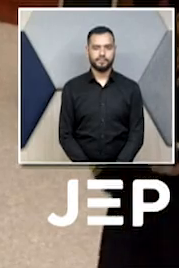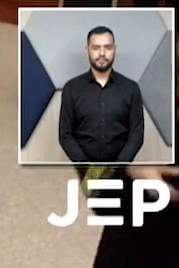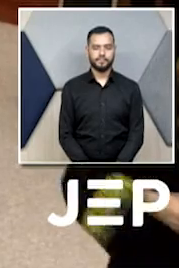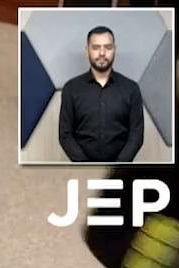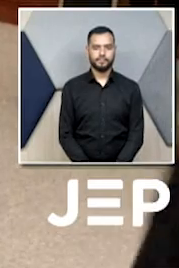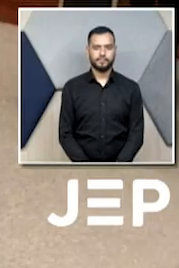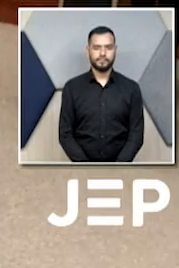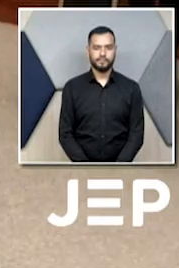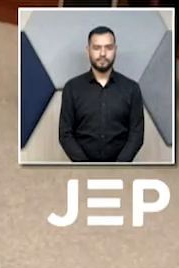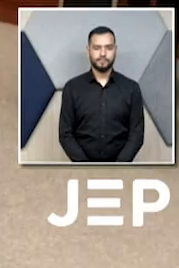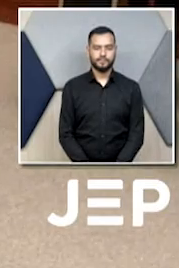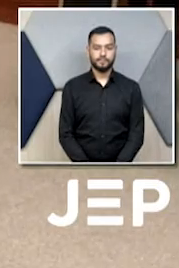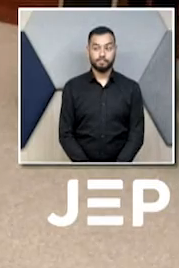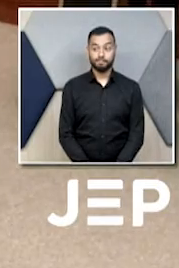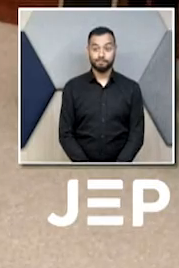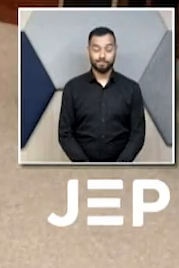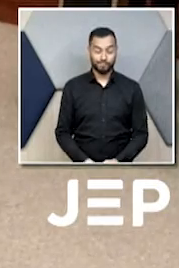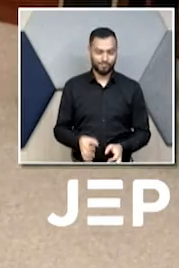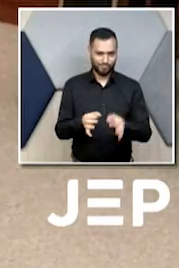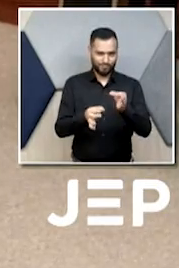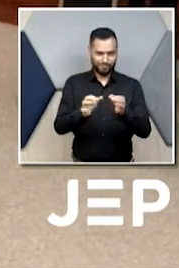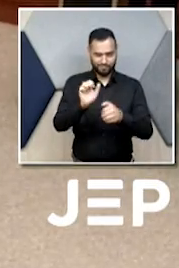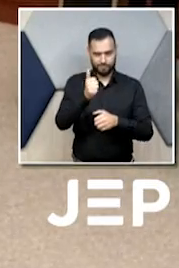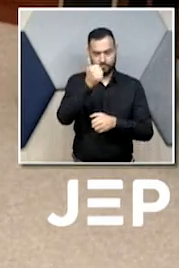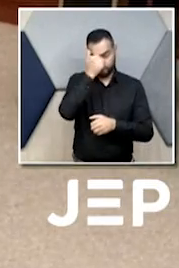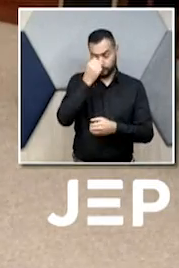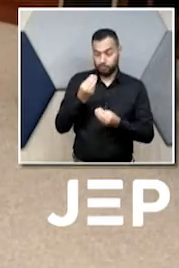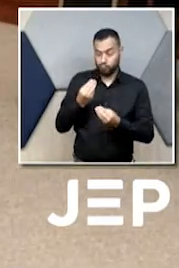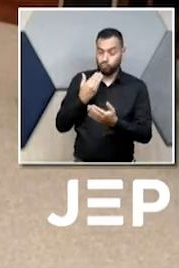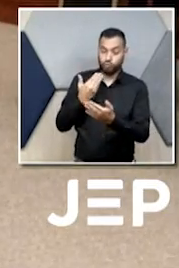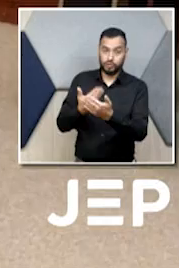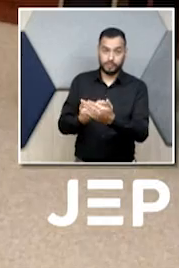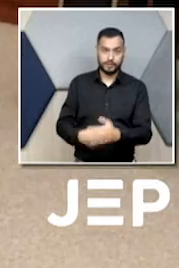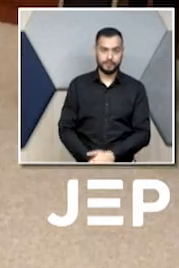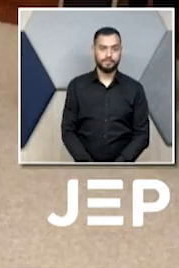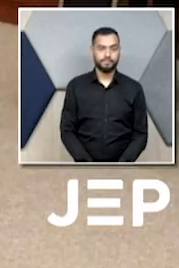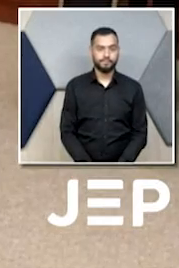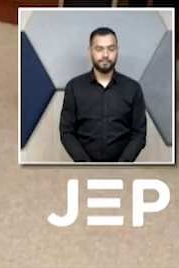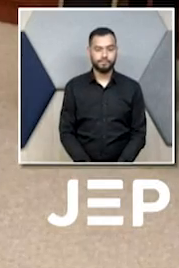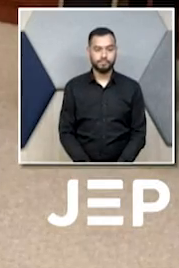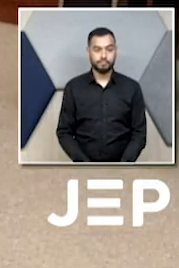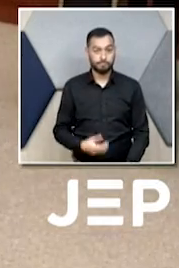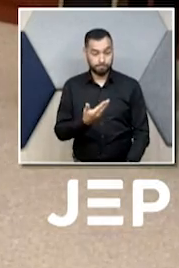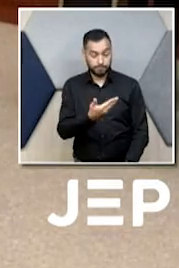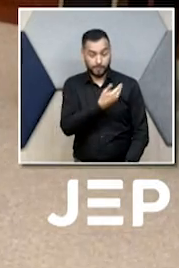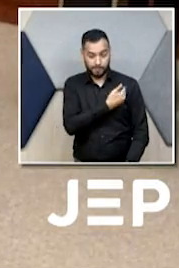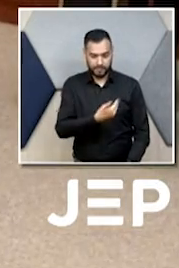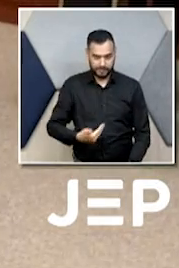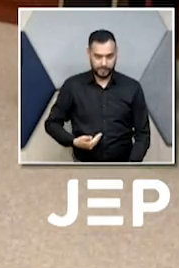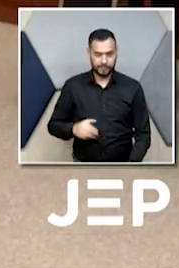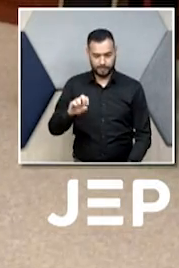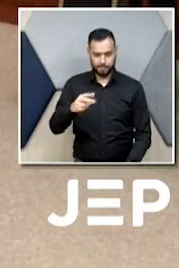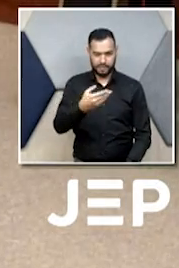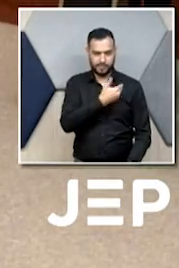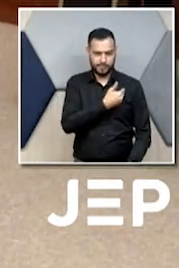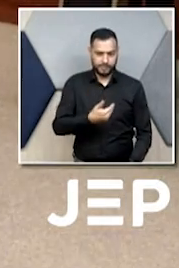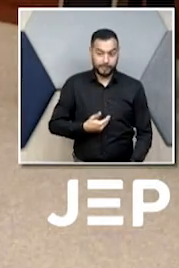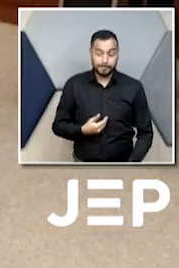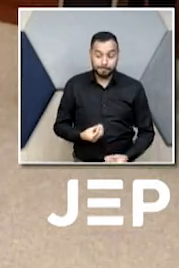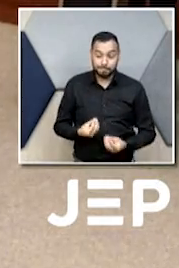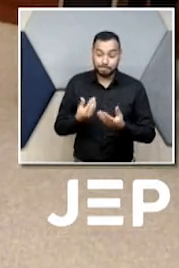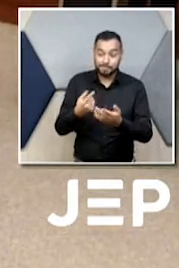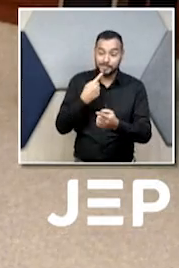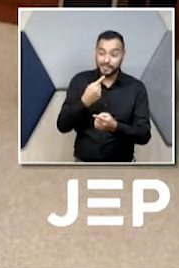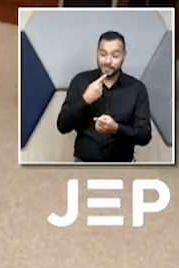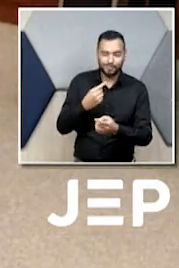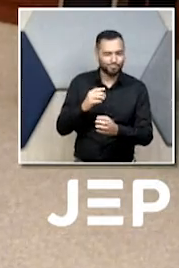gracias. Magistrada, muchas gracias. Señor presidente, señora vicepresidenta, les deseamos todos los éxitos